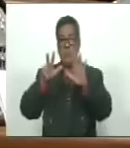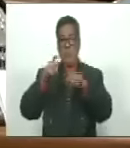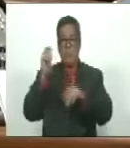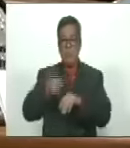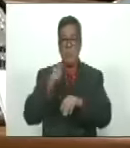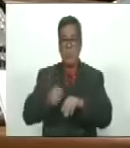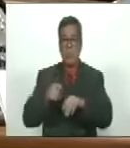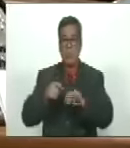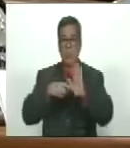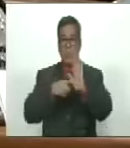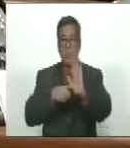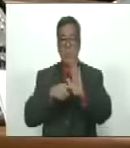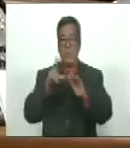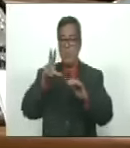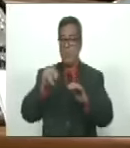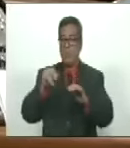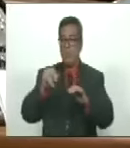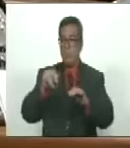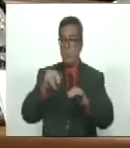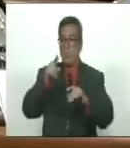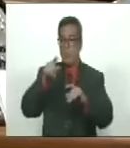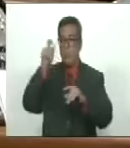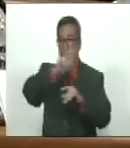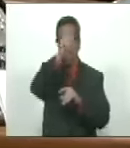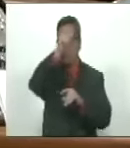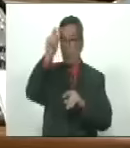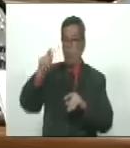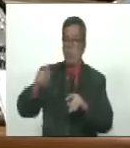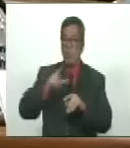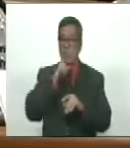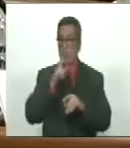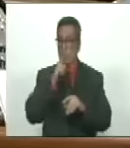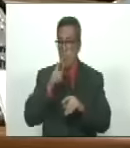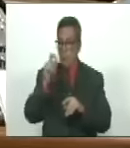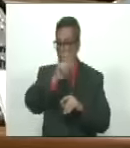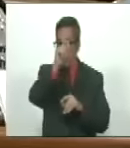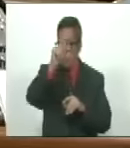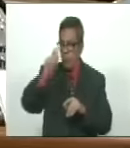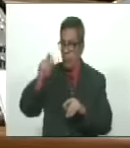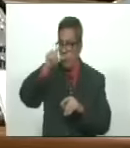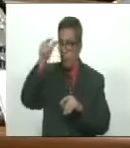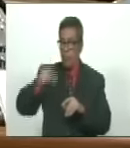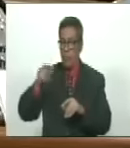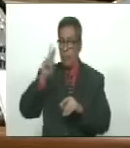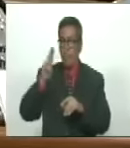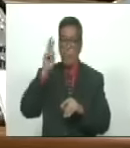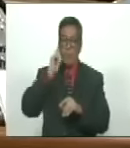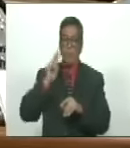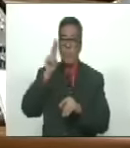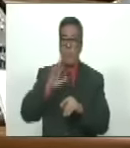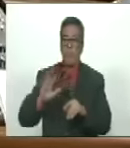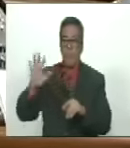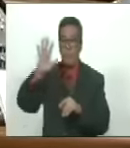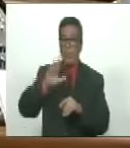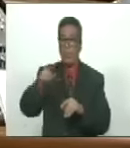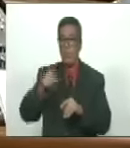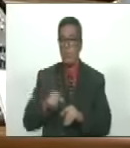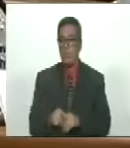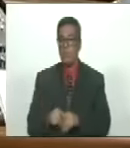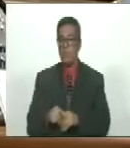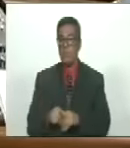sanciones por la publicación indebida del mapa de la República Bolivariana de Venezuela, sanciones de